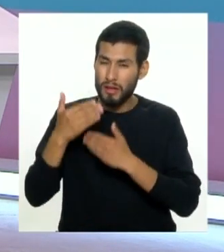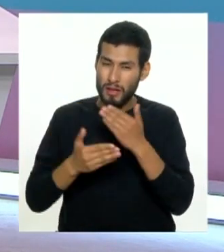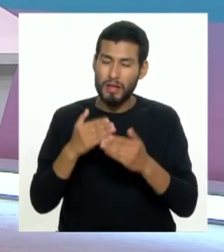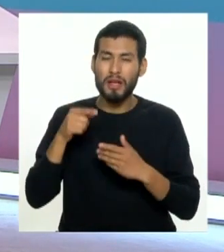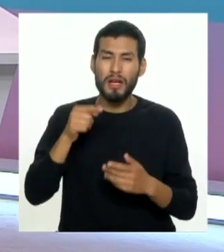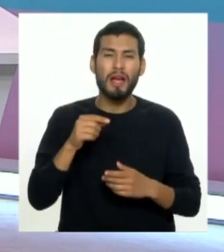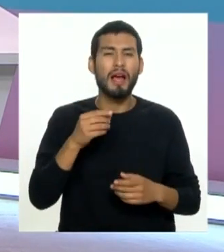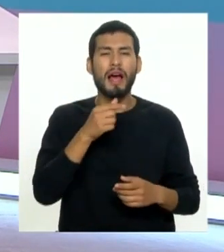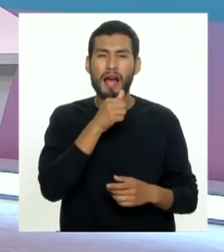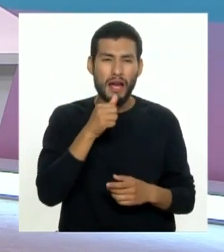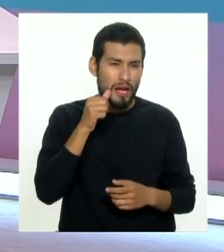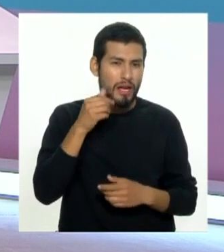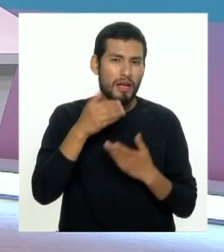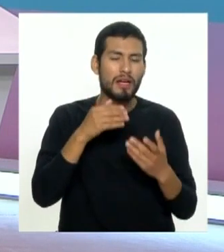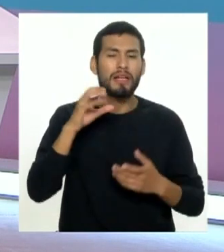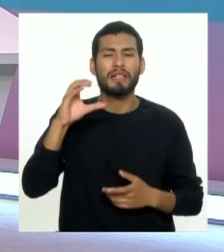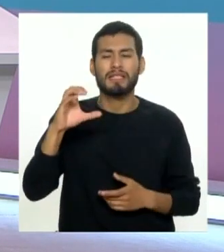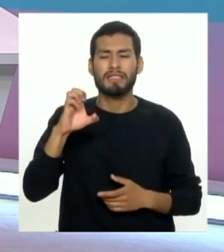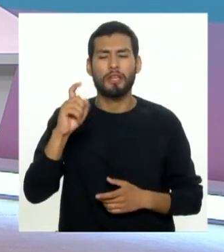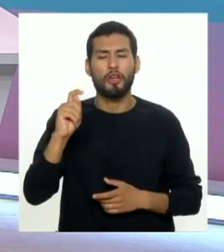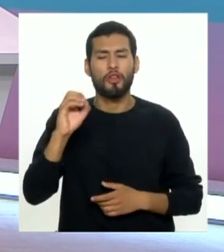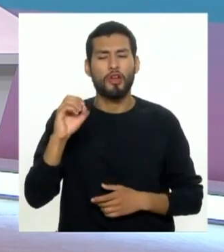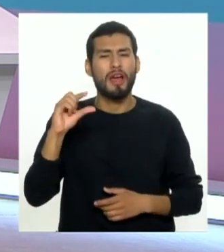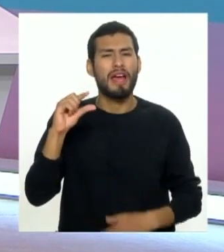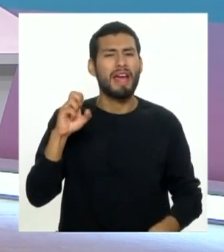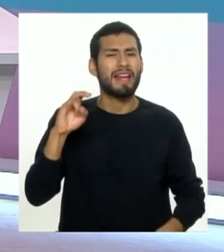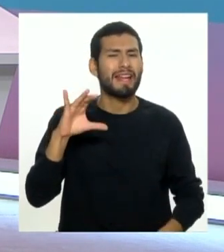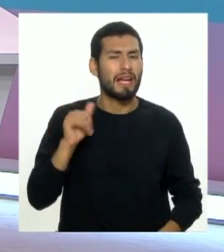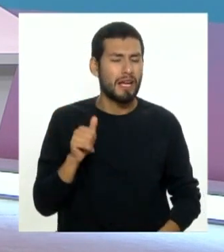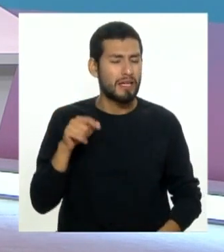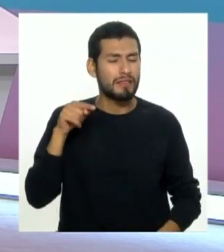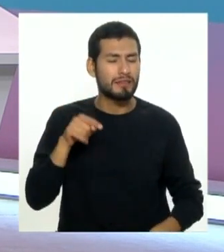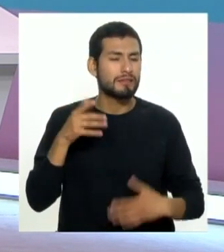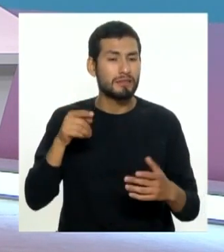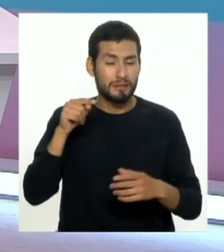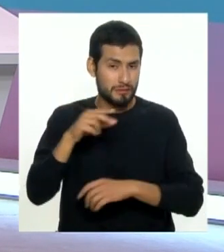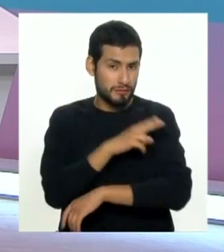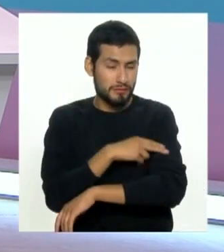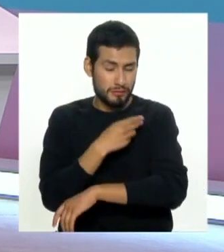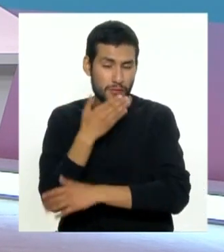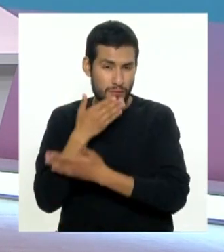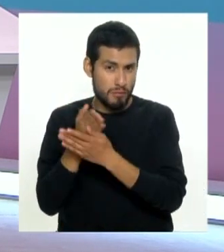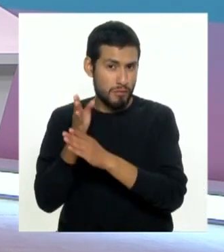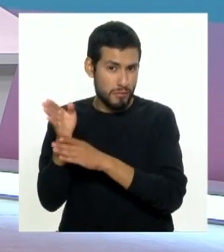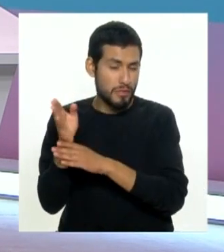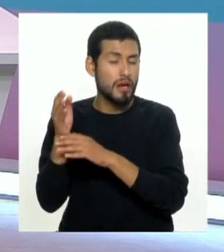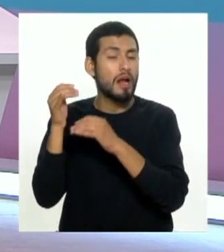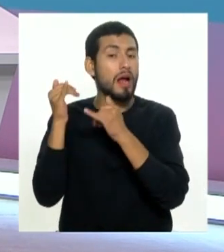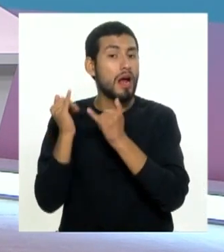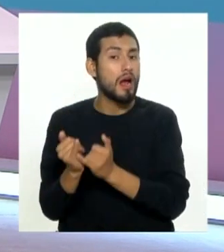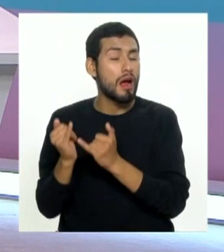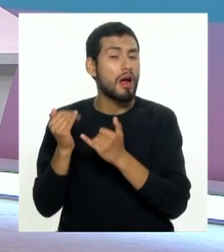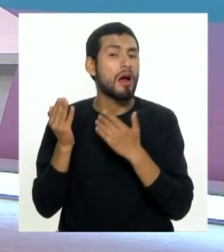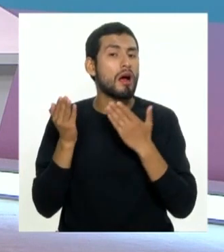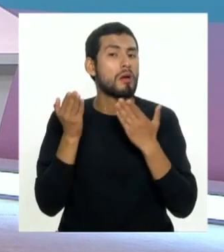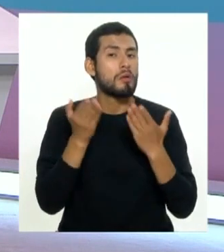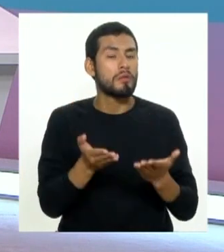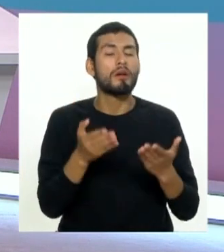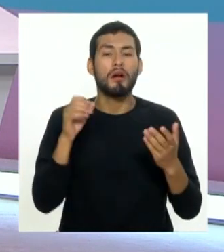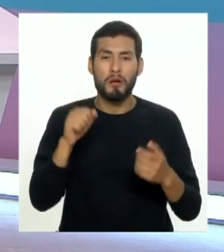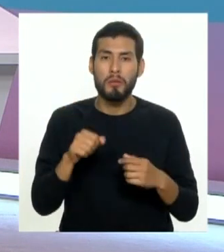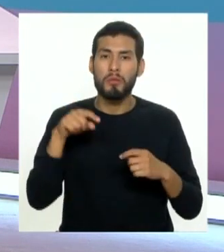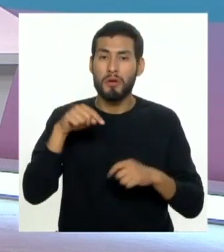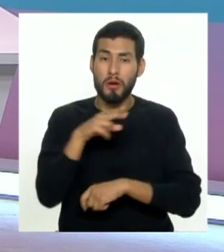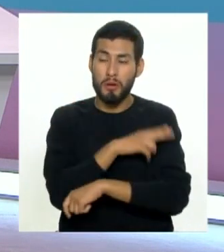dieta que luego se llama cetogénica y que era muy bien manejada en el hospital. Hoy por hoy, este tratamiento puede hacerse